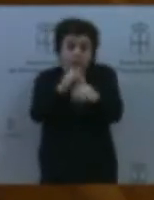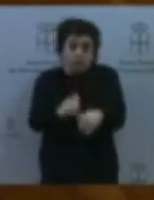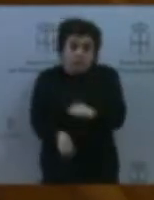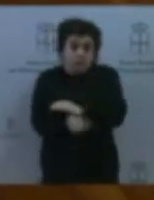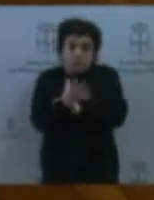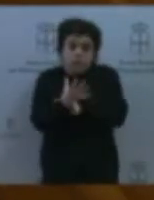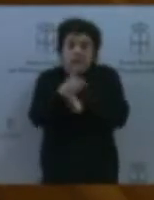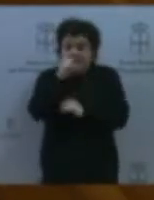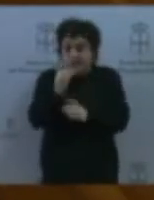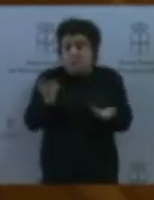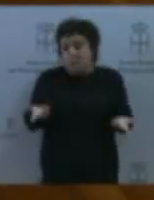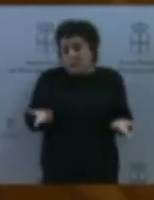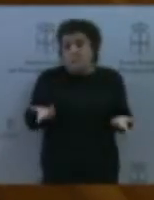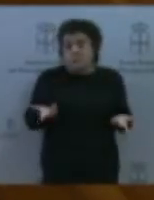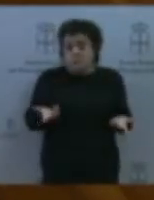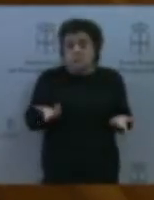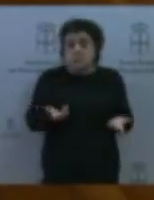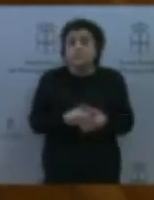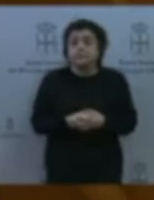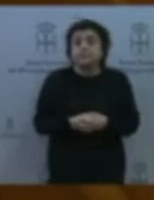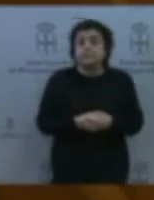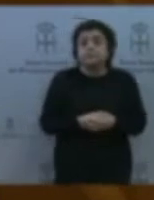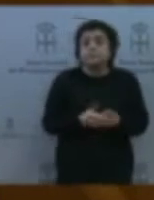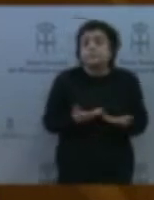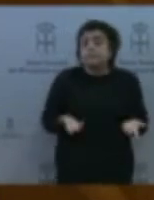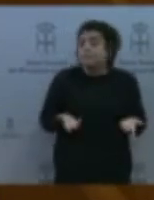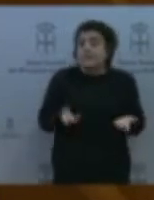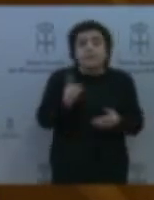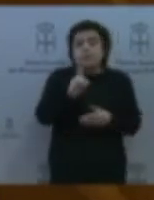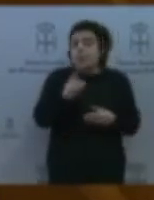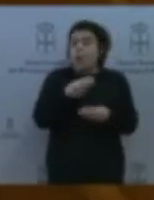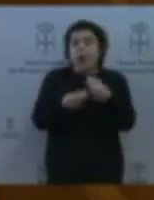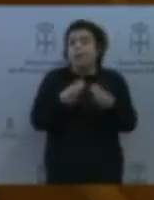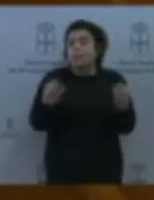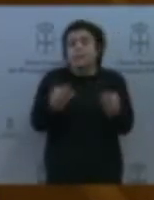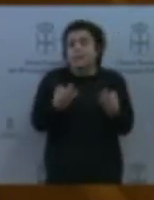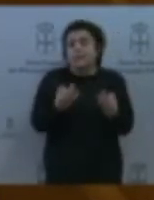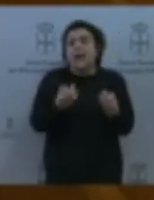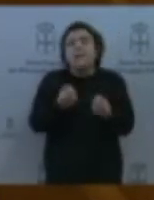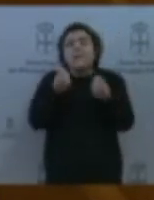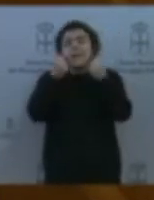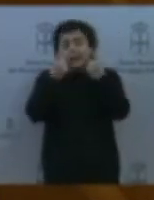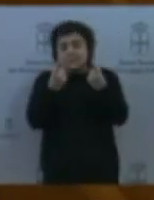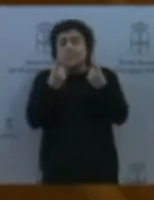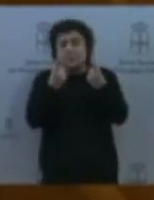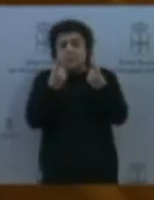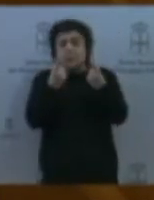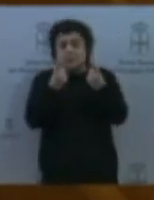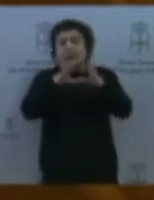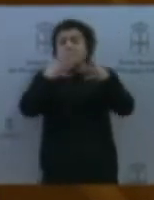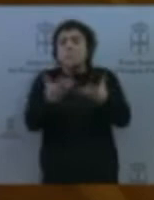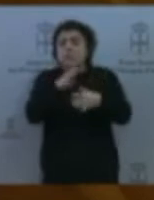Claro, no, lo que hay que hacer es ser conscientes de que en el mundo digital en el que vivimos, señor Ripa, y usted, que está en las redes, como